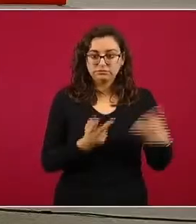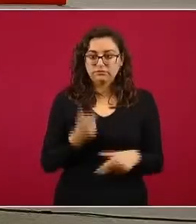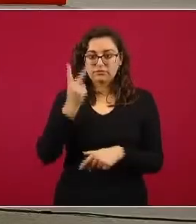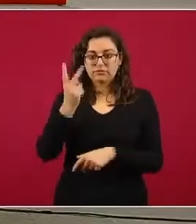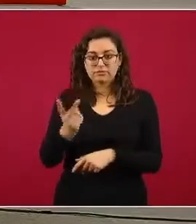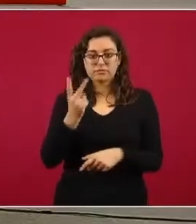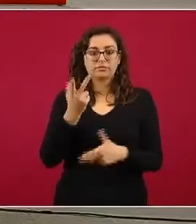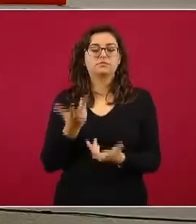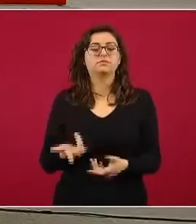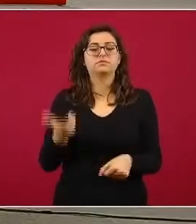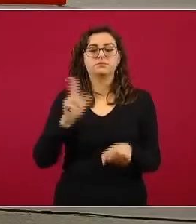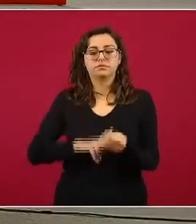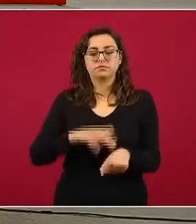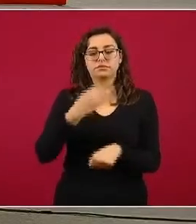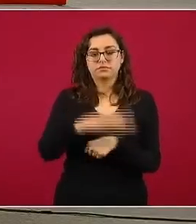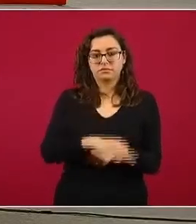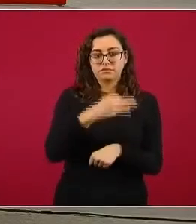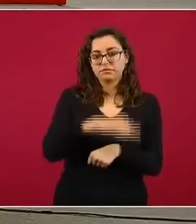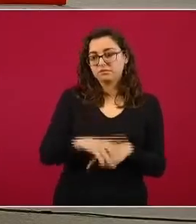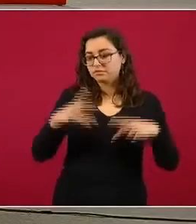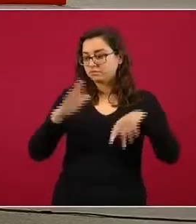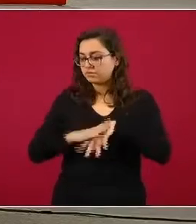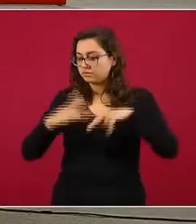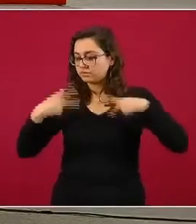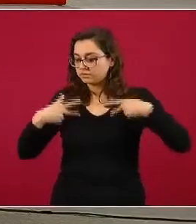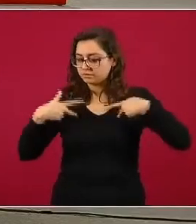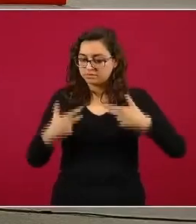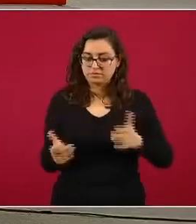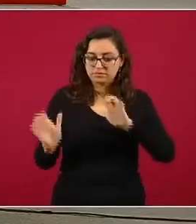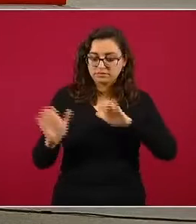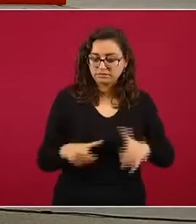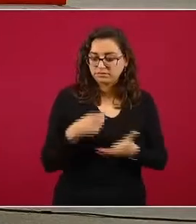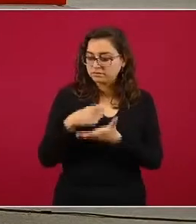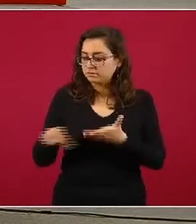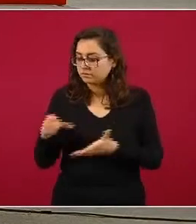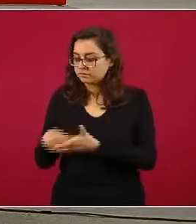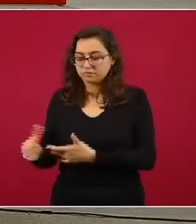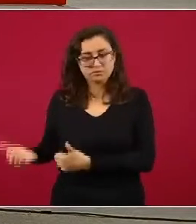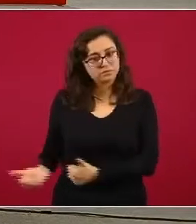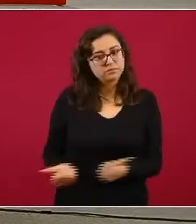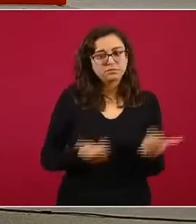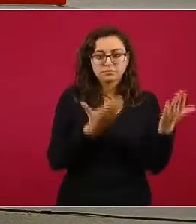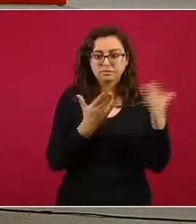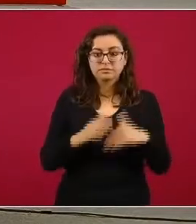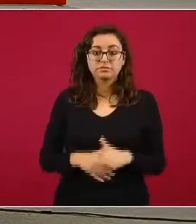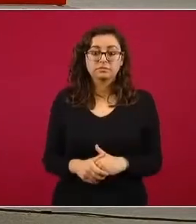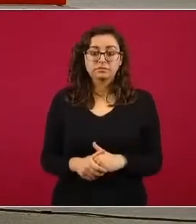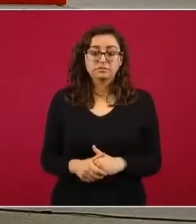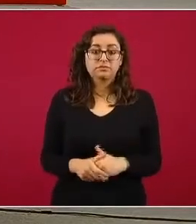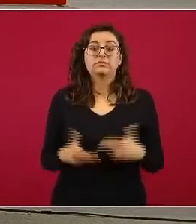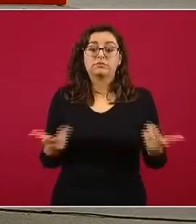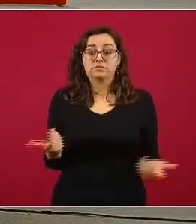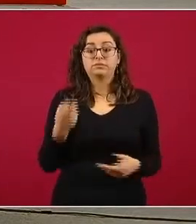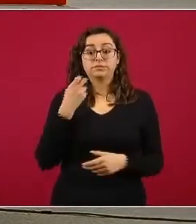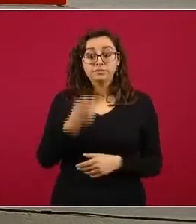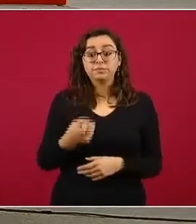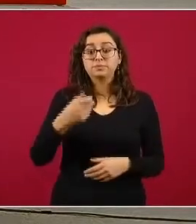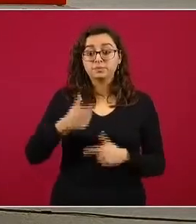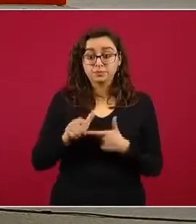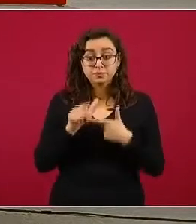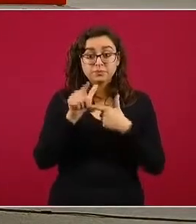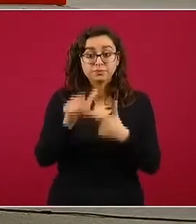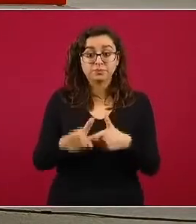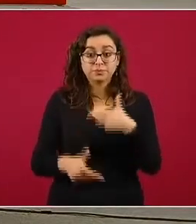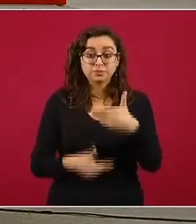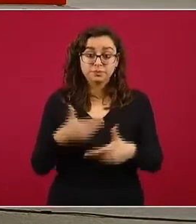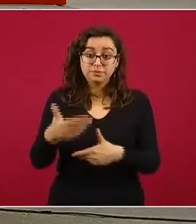hospitales móviles, contratamos personal, facilitamos la adquisición de insumos, etcétera. Entonces así le vamos a seguir haciendo, y